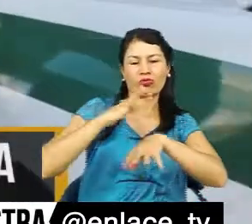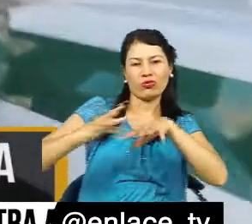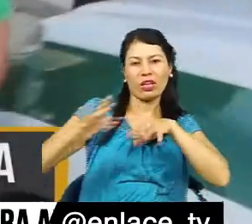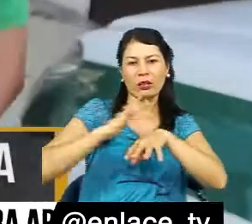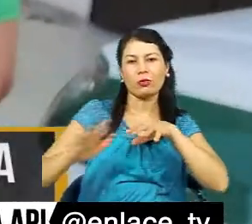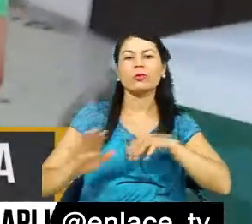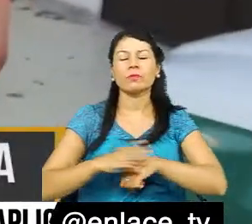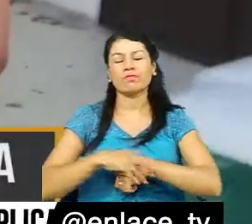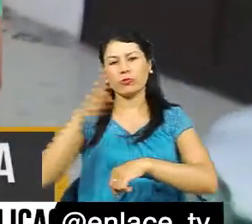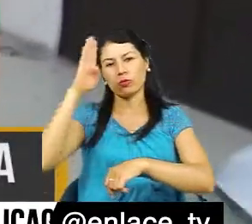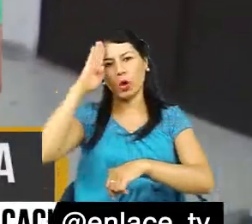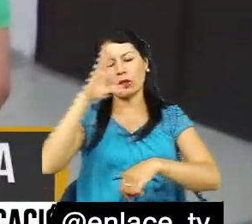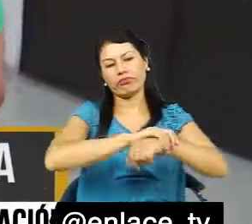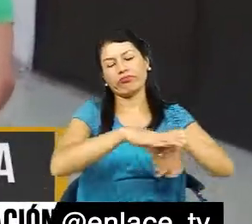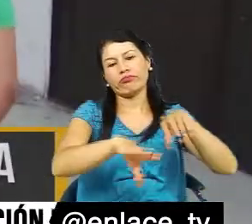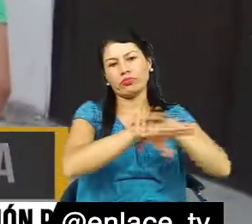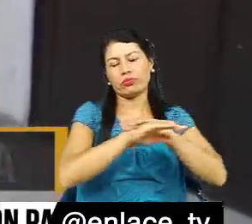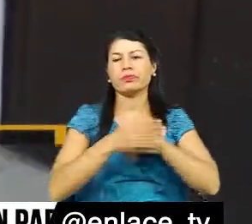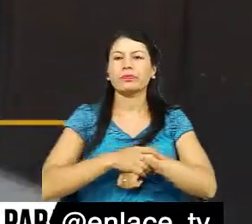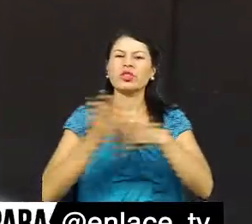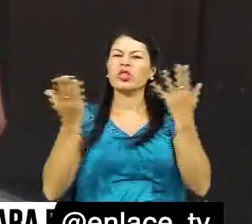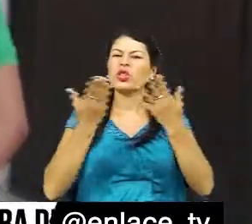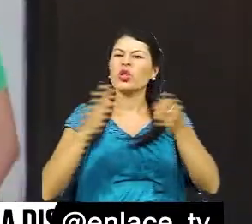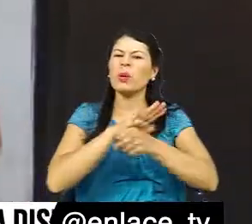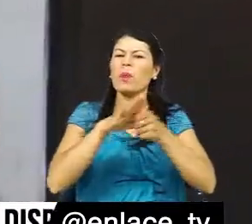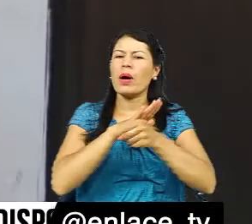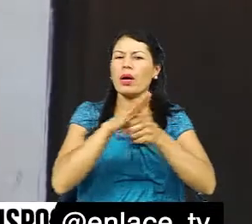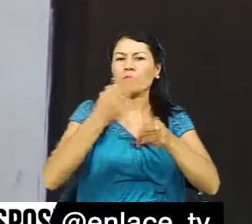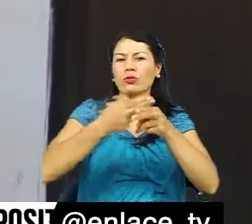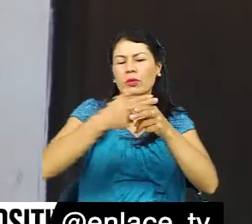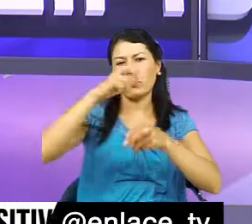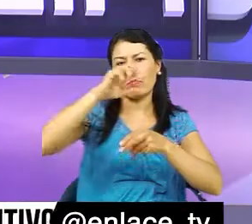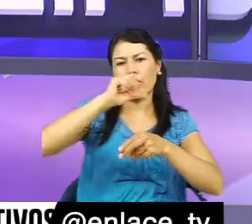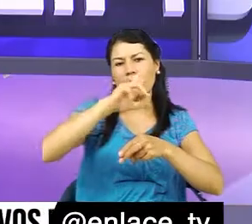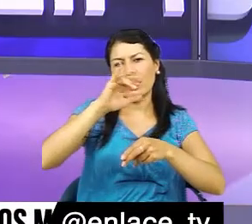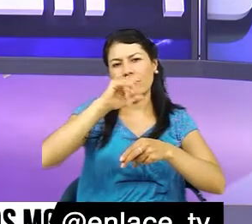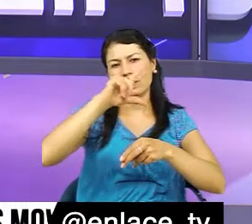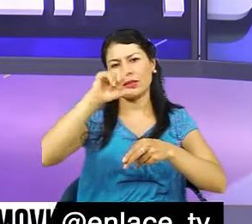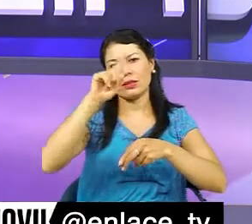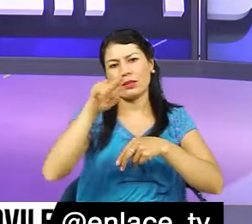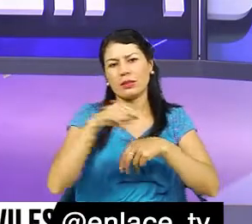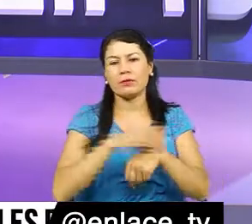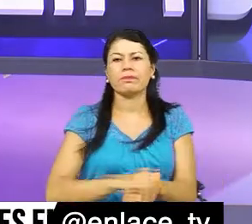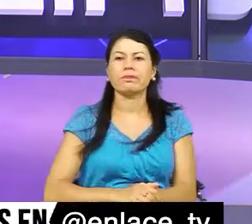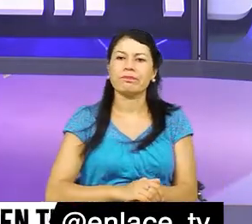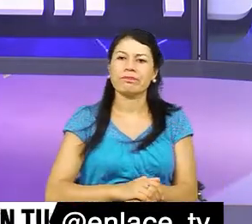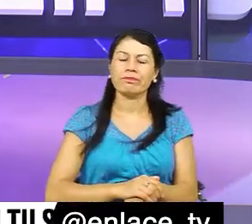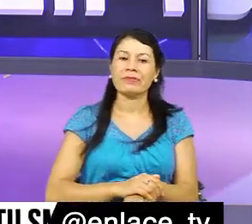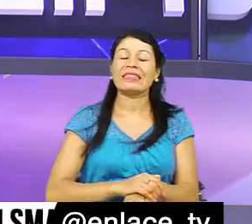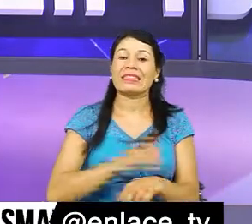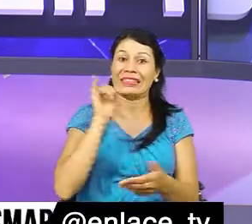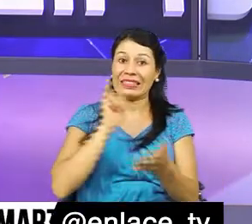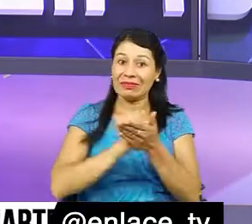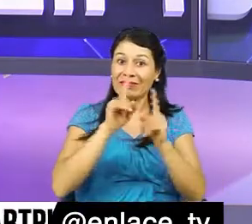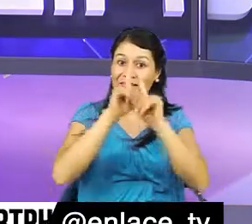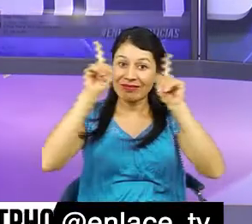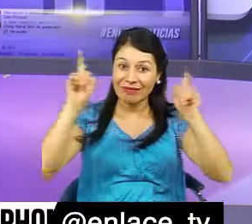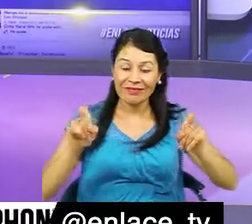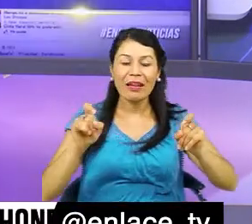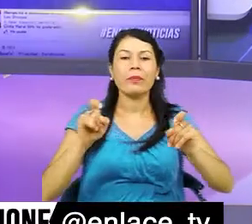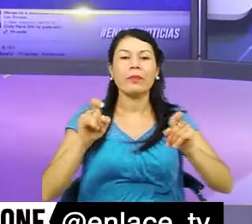Este procedimiento se llevó a cabo en el sitio conocido como Las Parrillas. Y a propósito de este tipo de delitos, la Policía